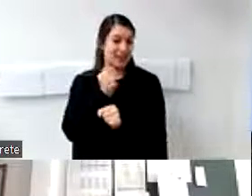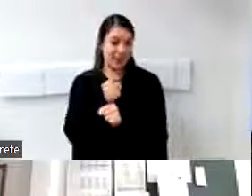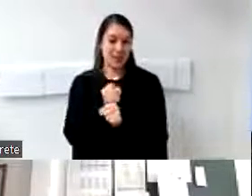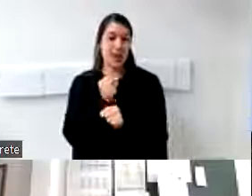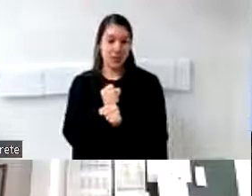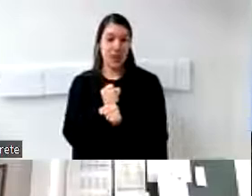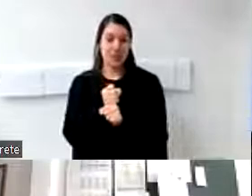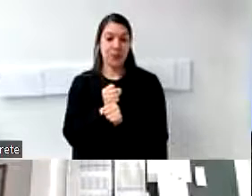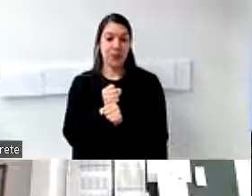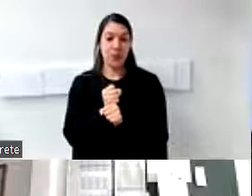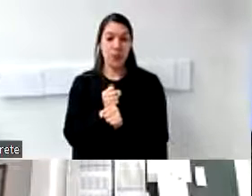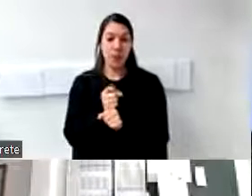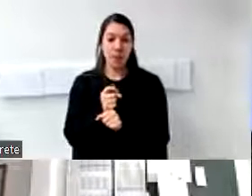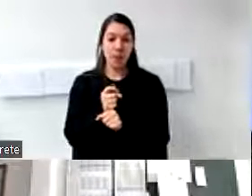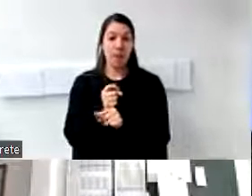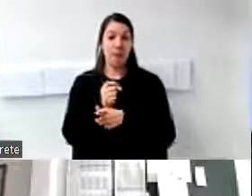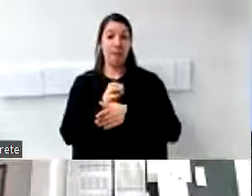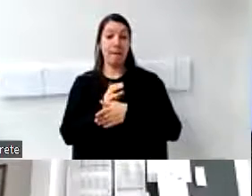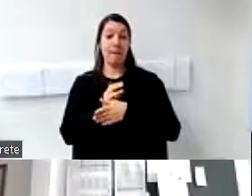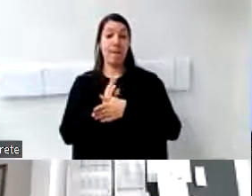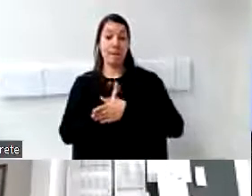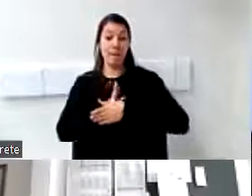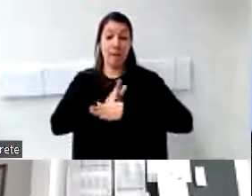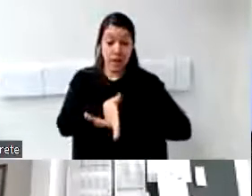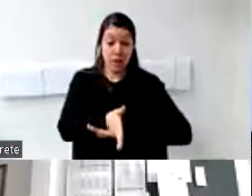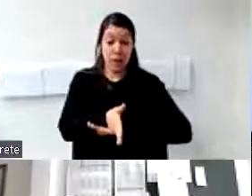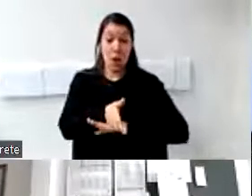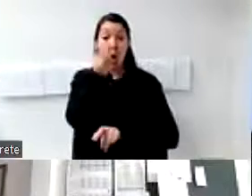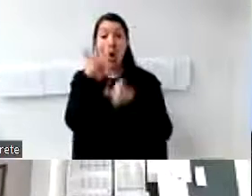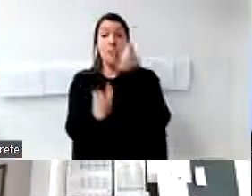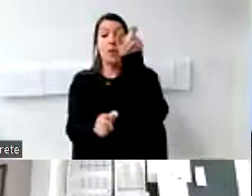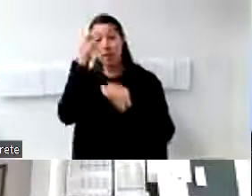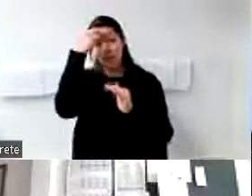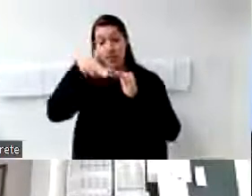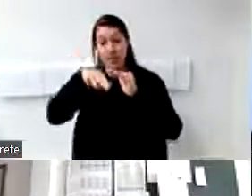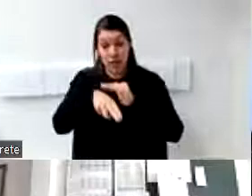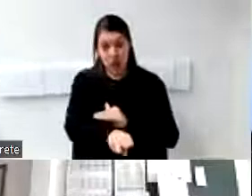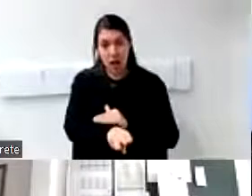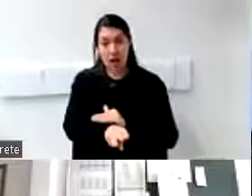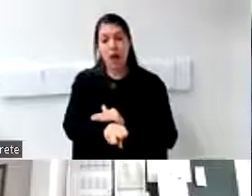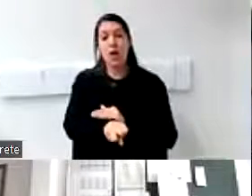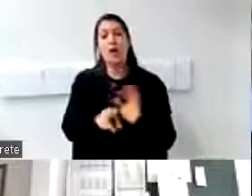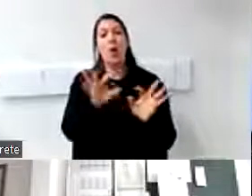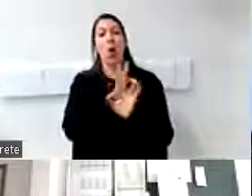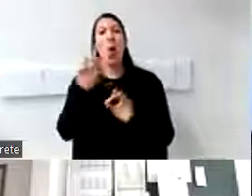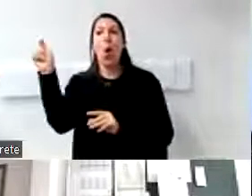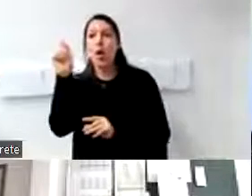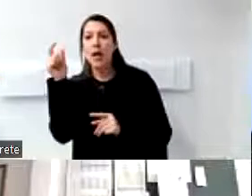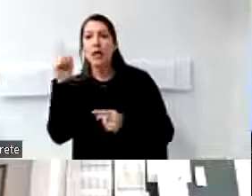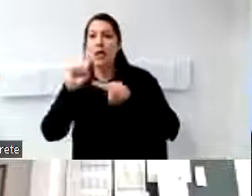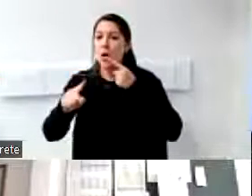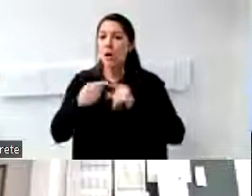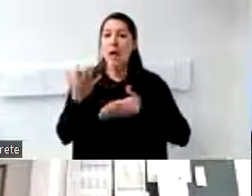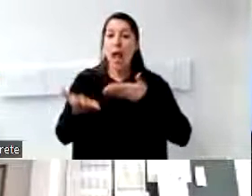cargo el ingreso de todos los pacientes a la planta sanatorial para ya sea de urgencia, coordinados, después